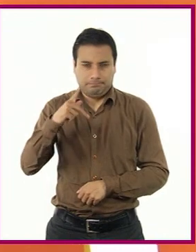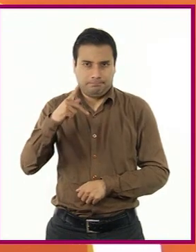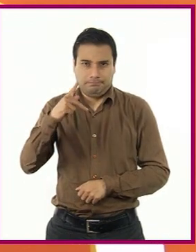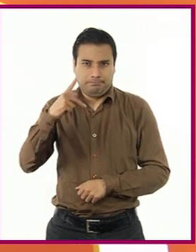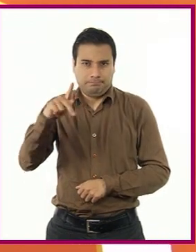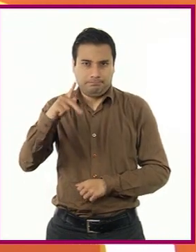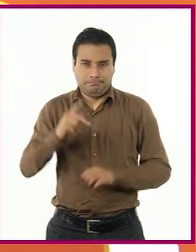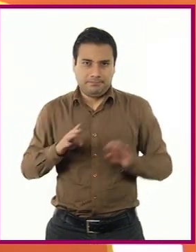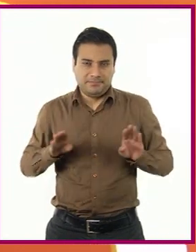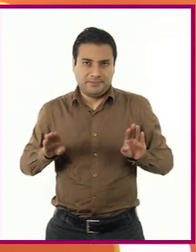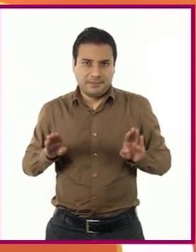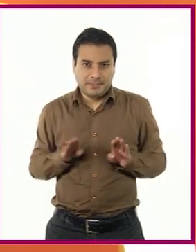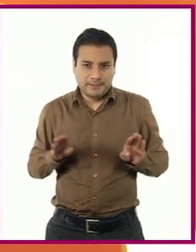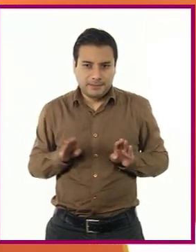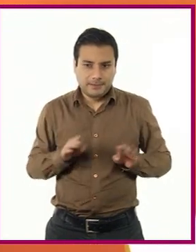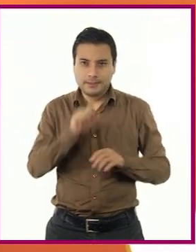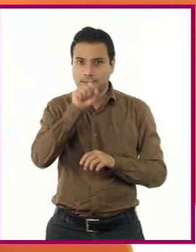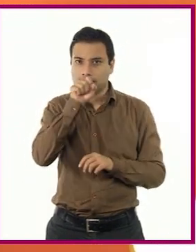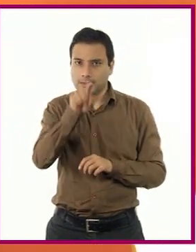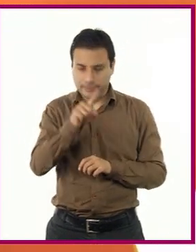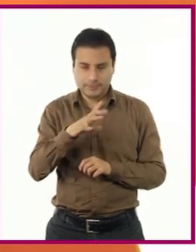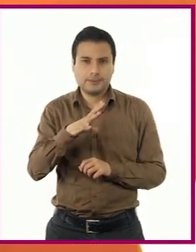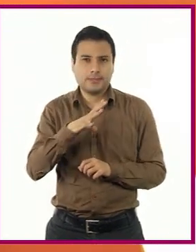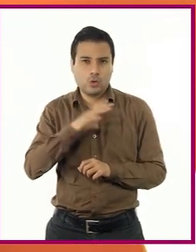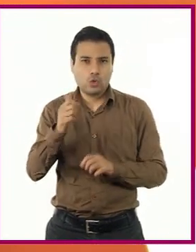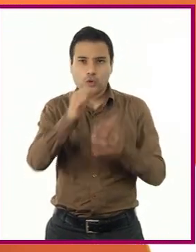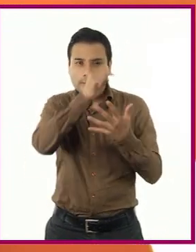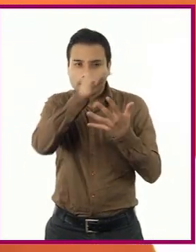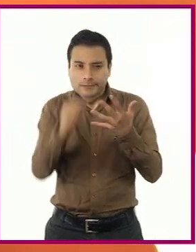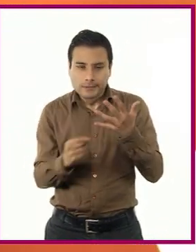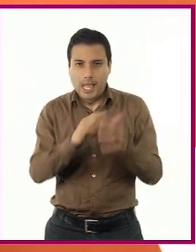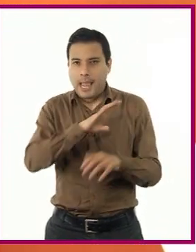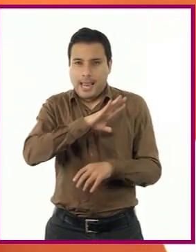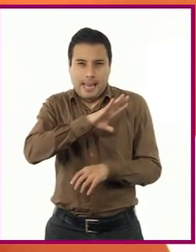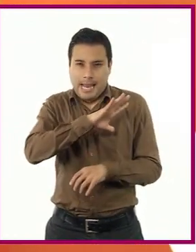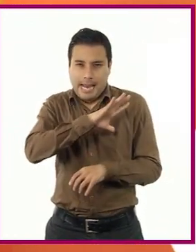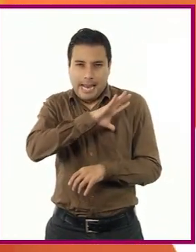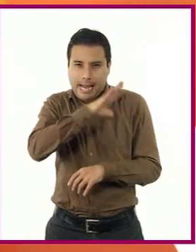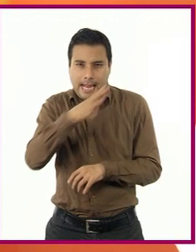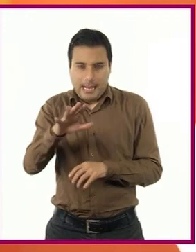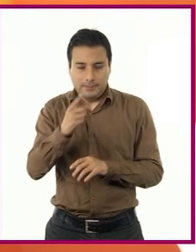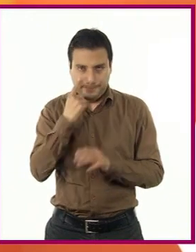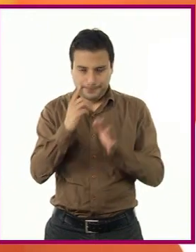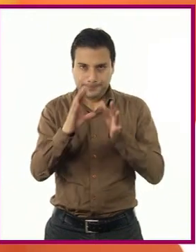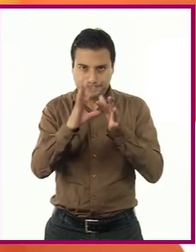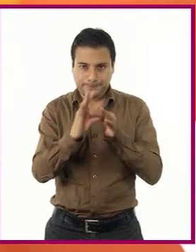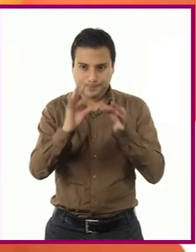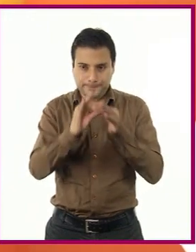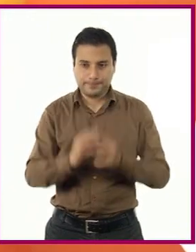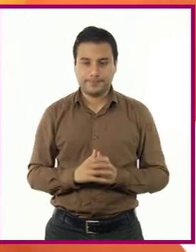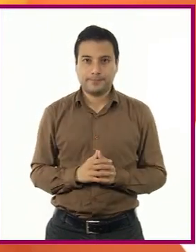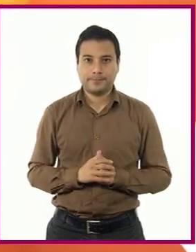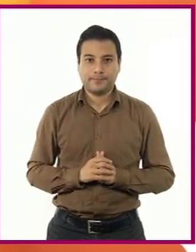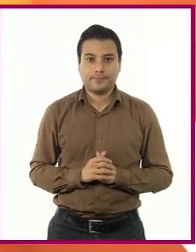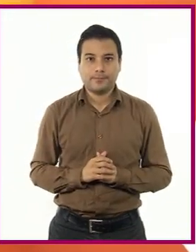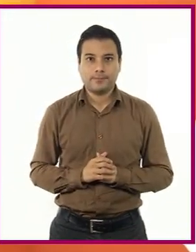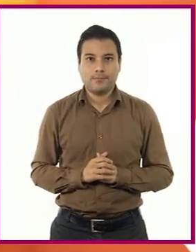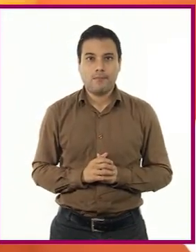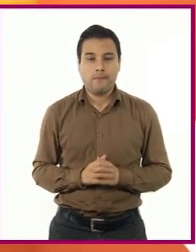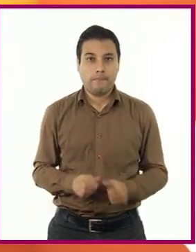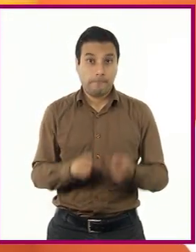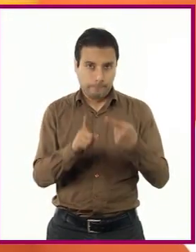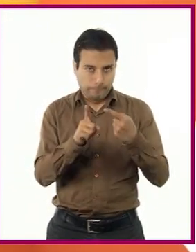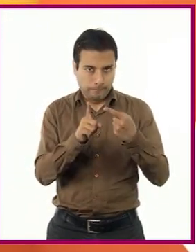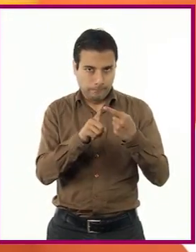características, también tienen propiedades en general, las cuales serán mencionadas a continuación. Primera